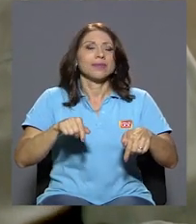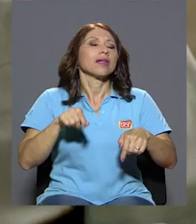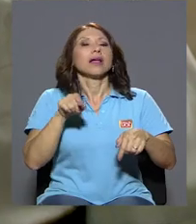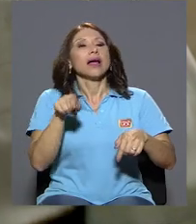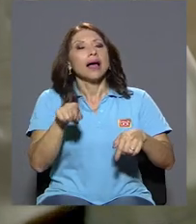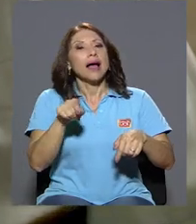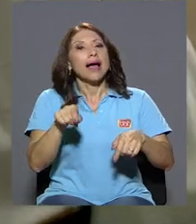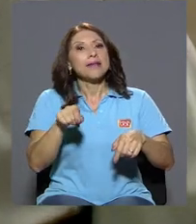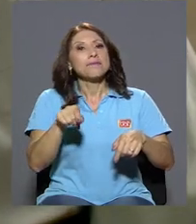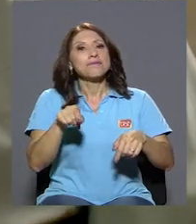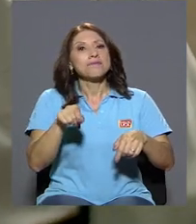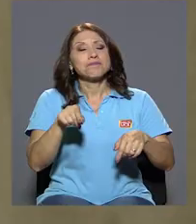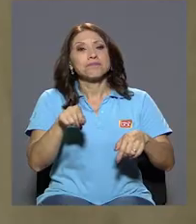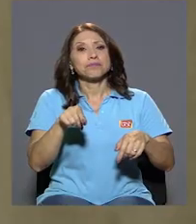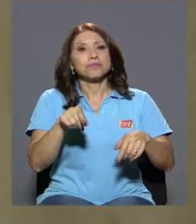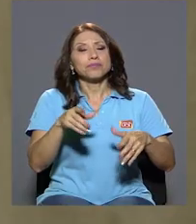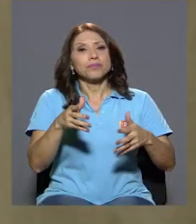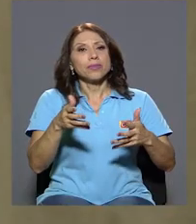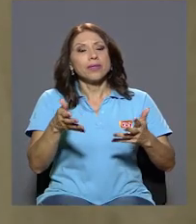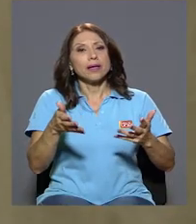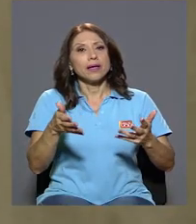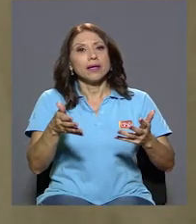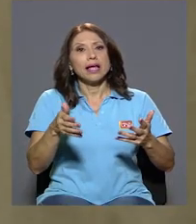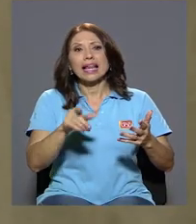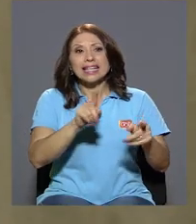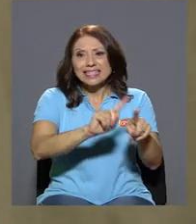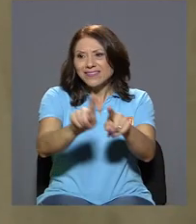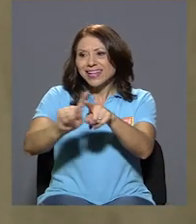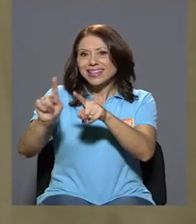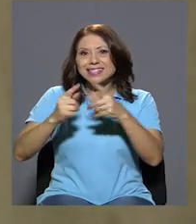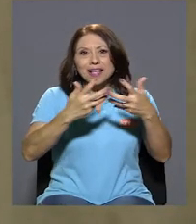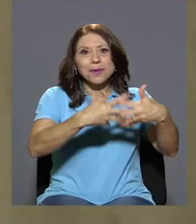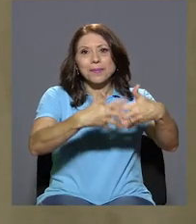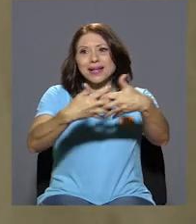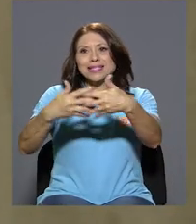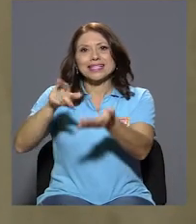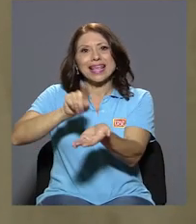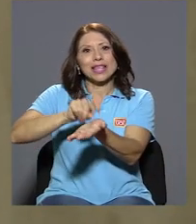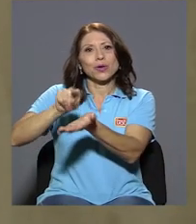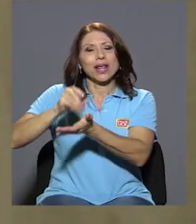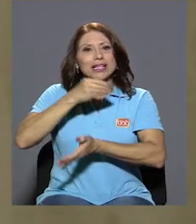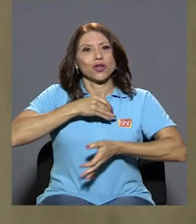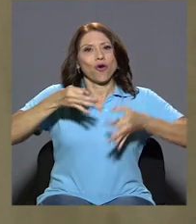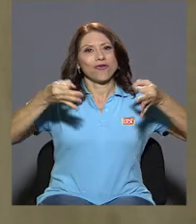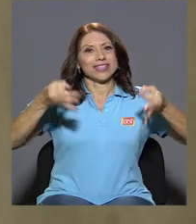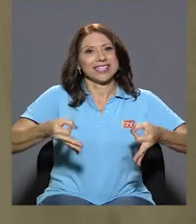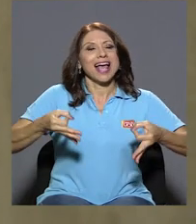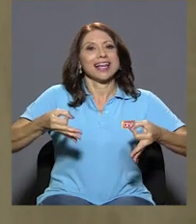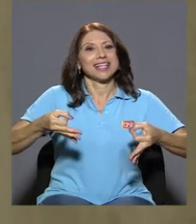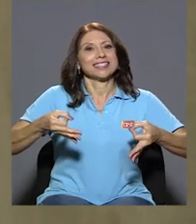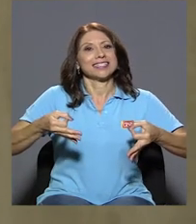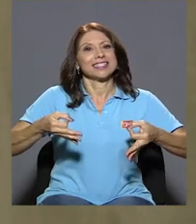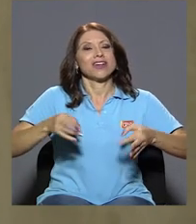respuesta fue de los de las editoriales oficiales